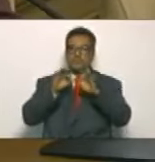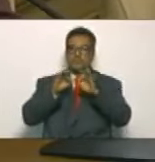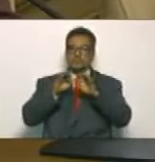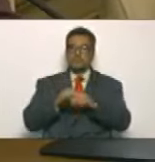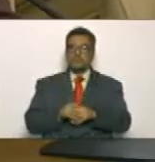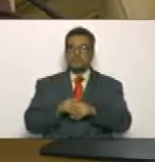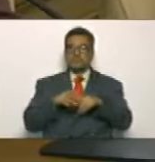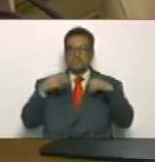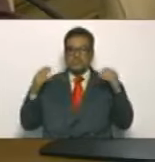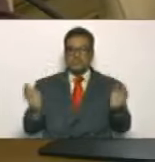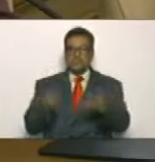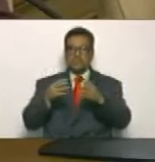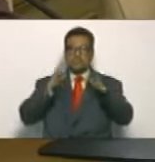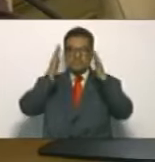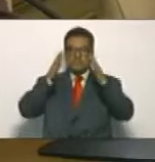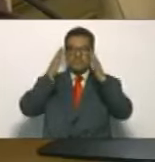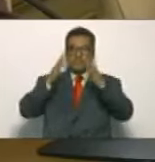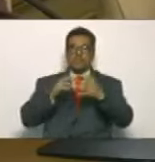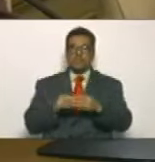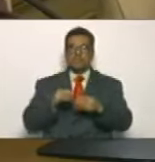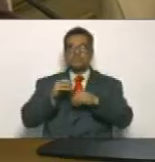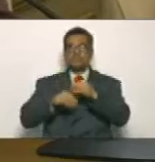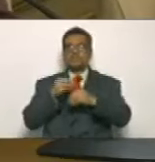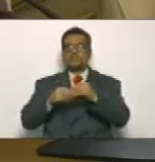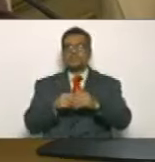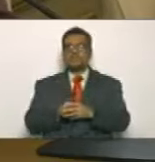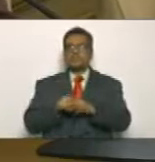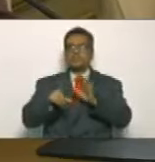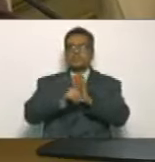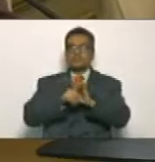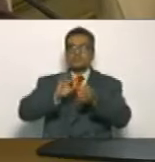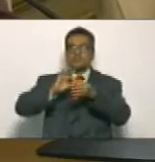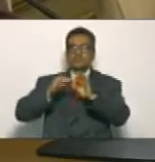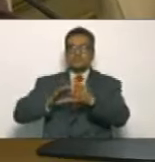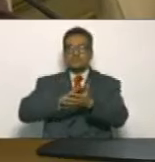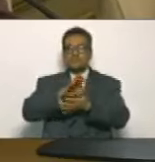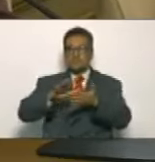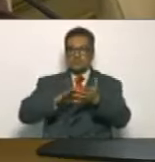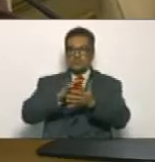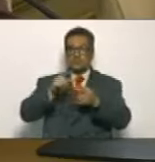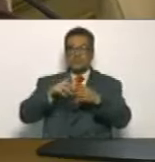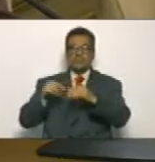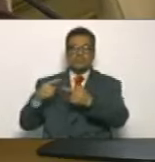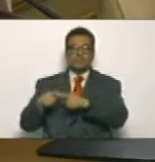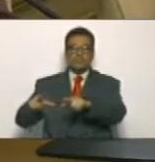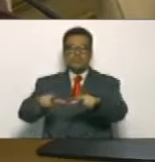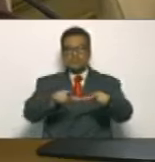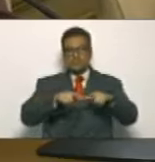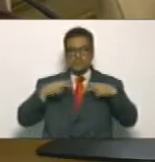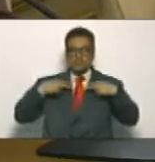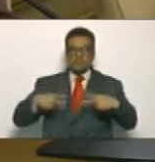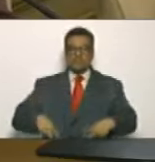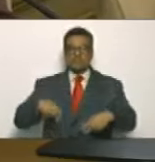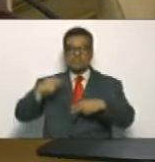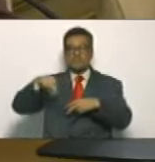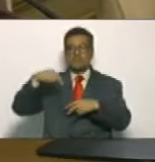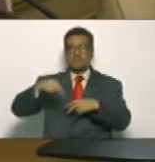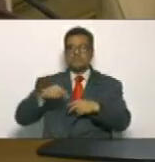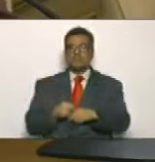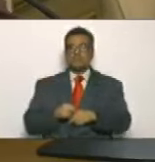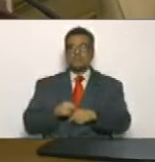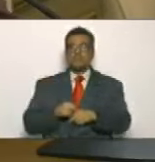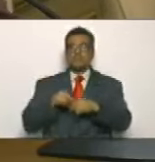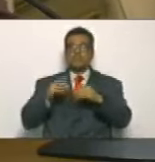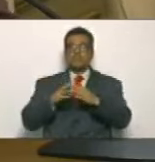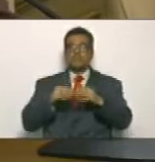la promoción de la enseñanza e implementación de la lengua de señas venezolana en todos los espacios de la vida nacional. Las